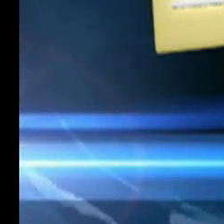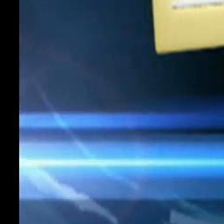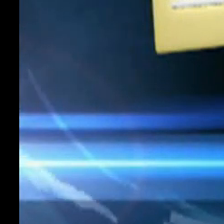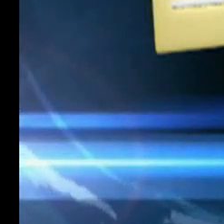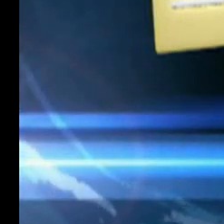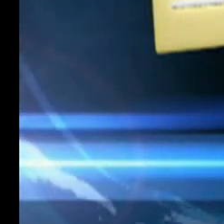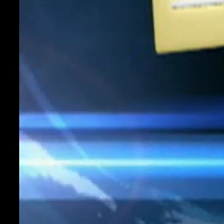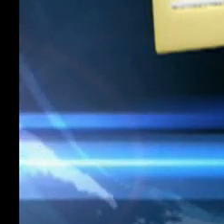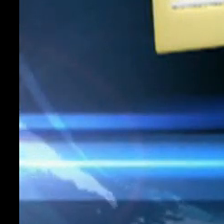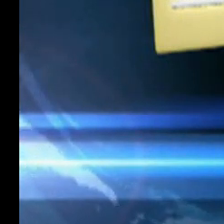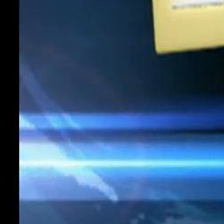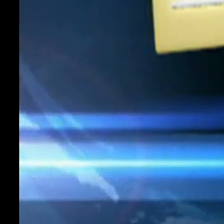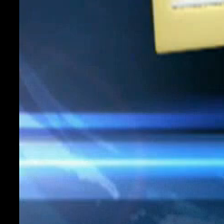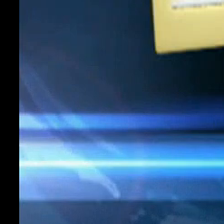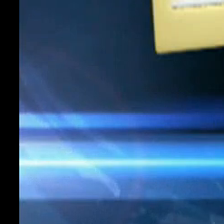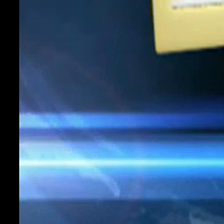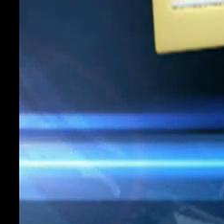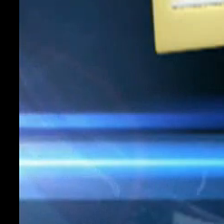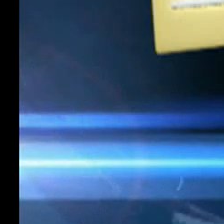supermercados.